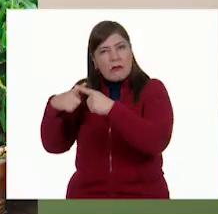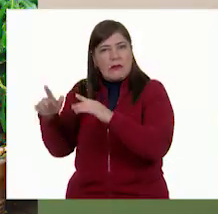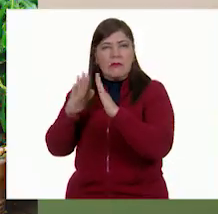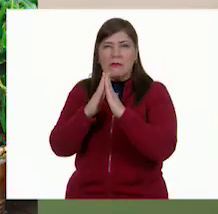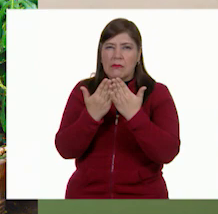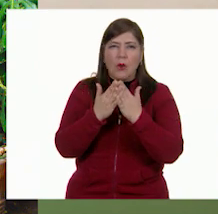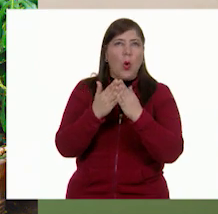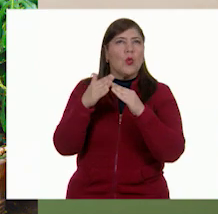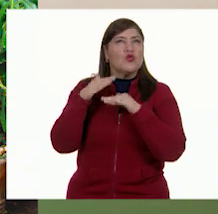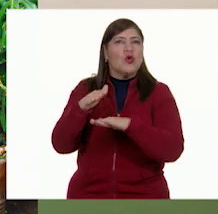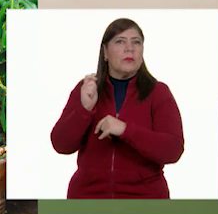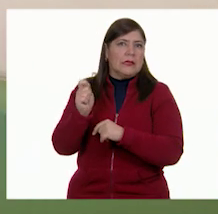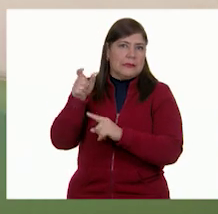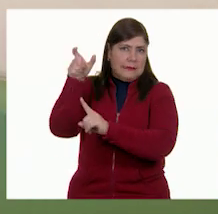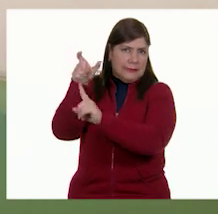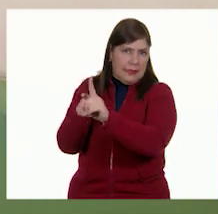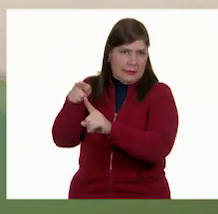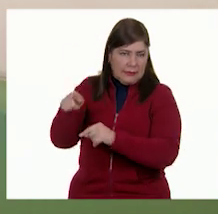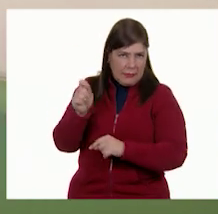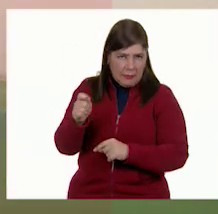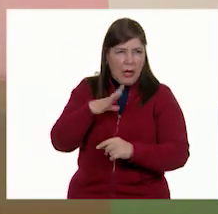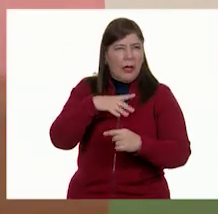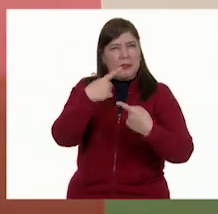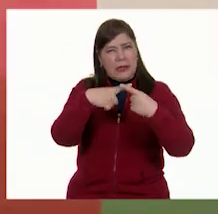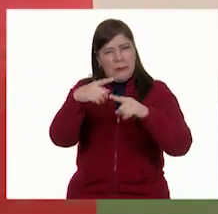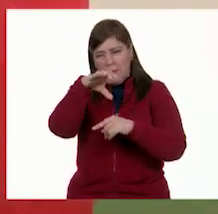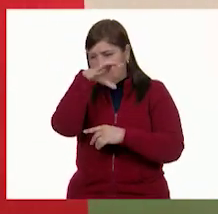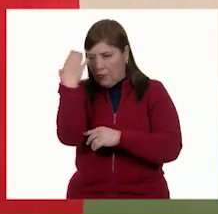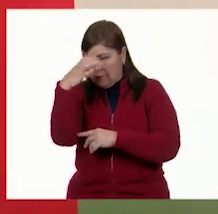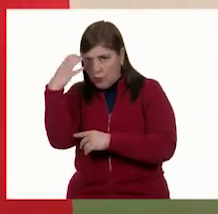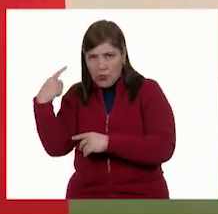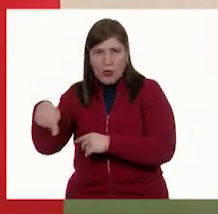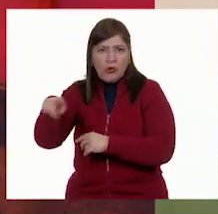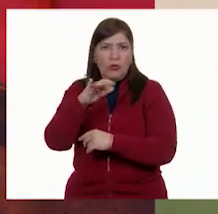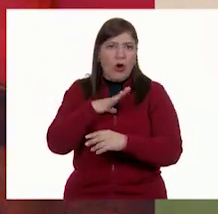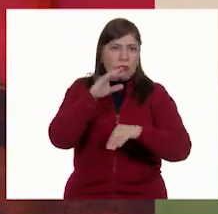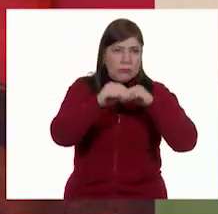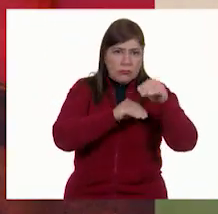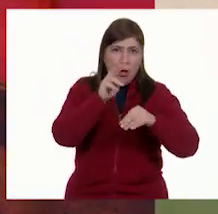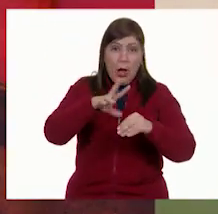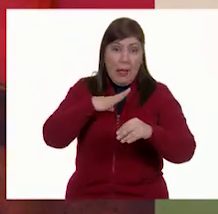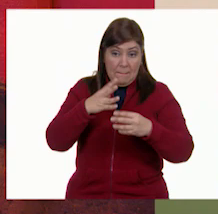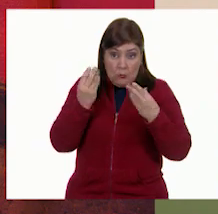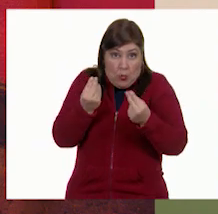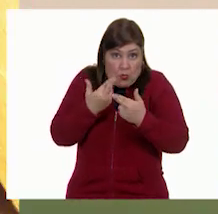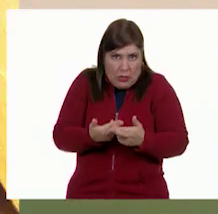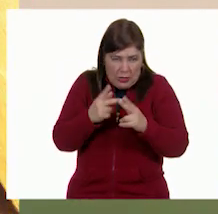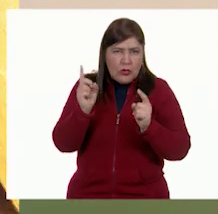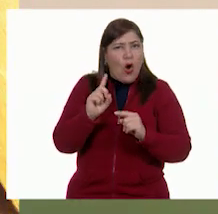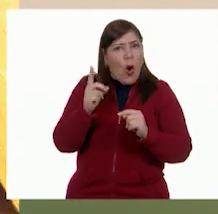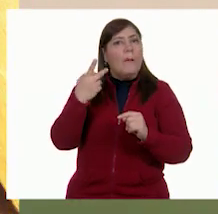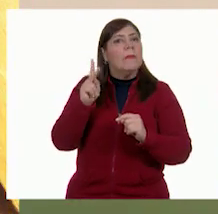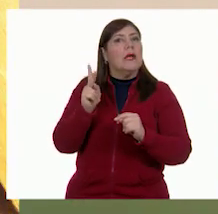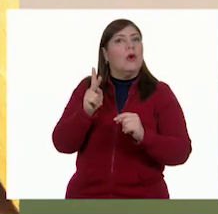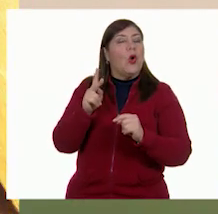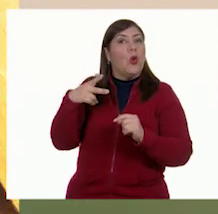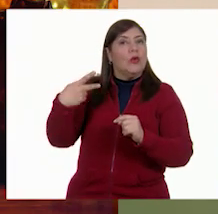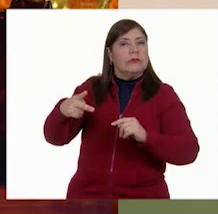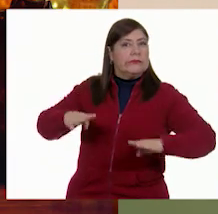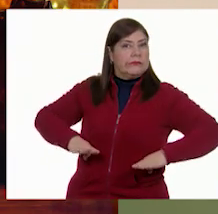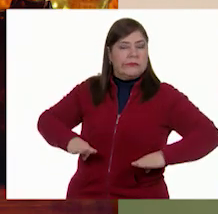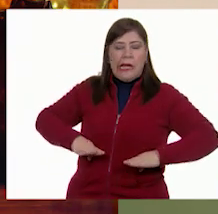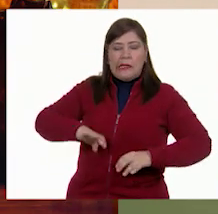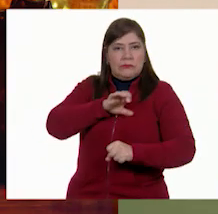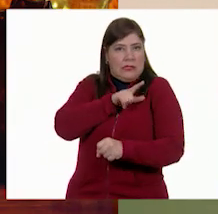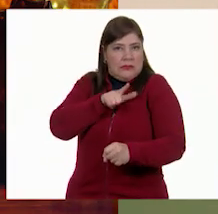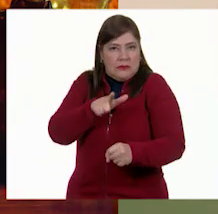él, desde magníficas fotografías de su obra, que no es muy vasta, pero sí es muy, muy singular. Y